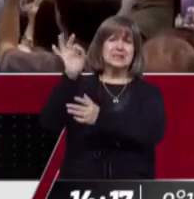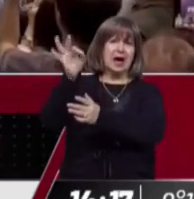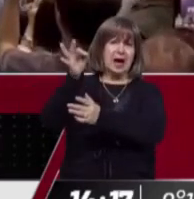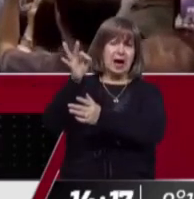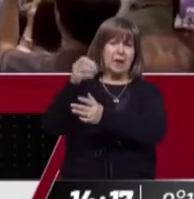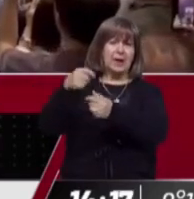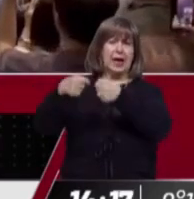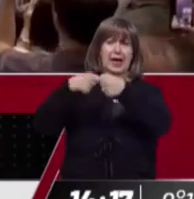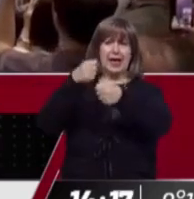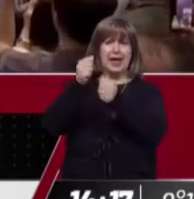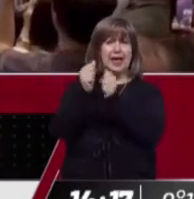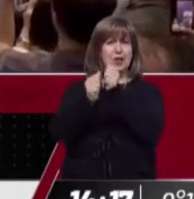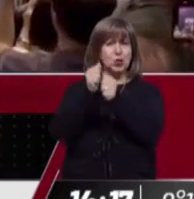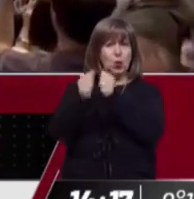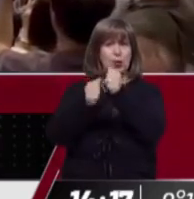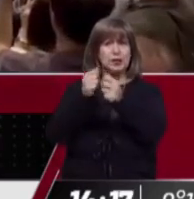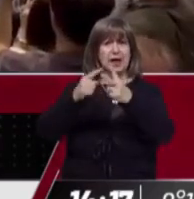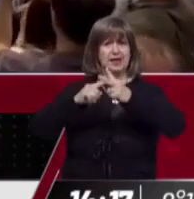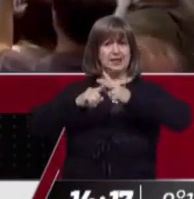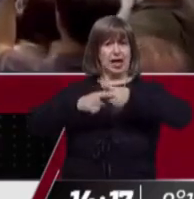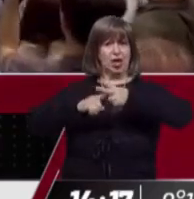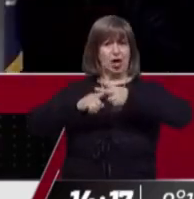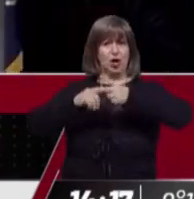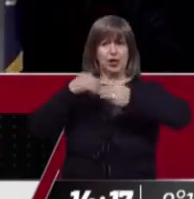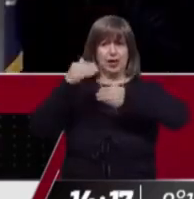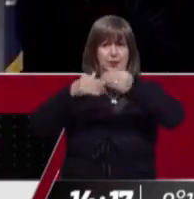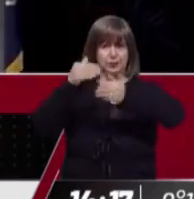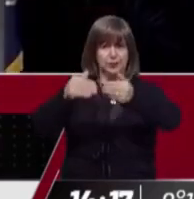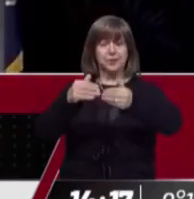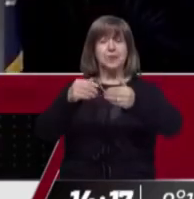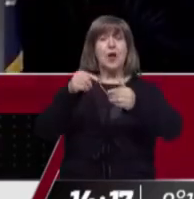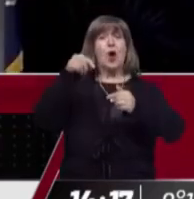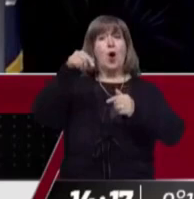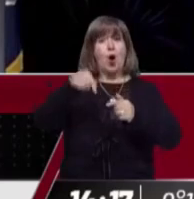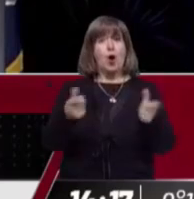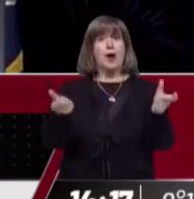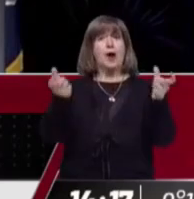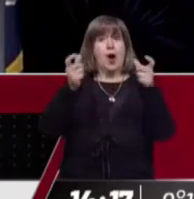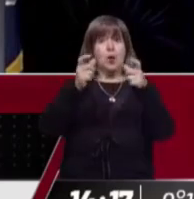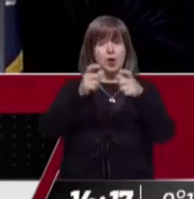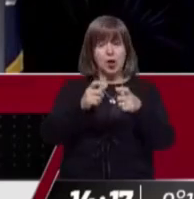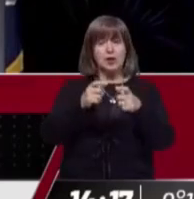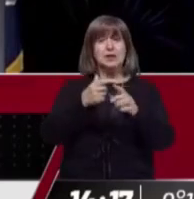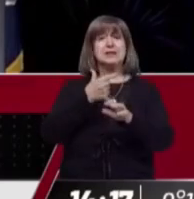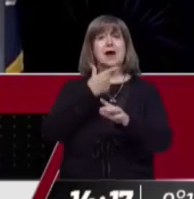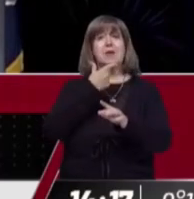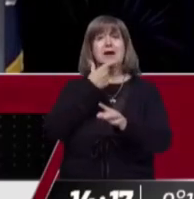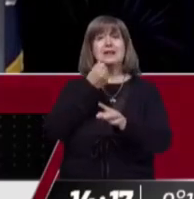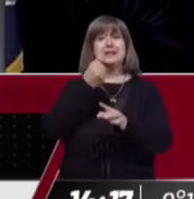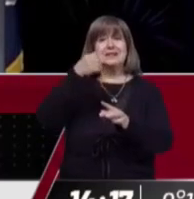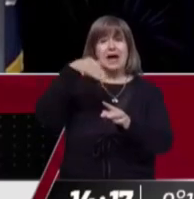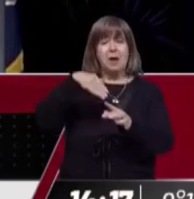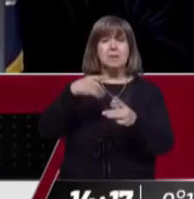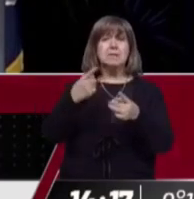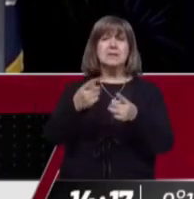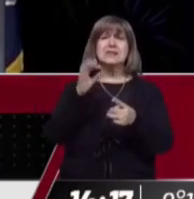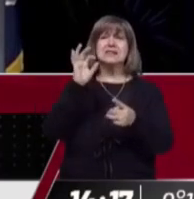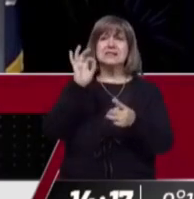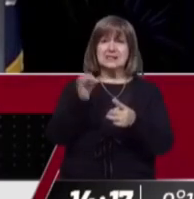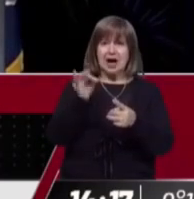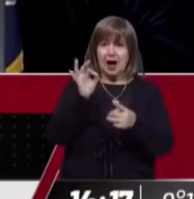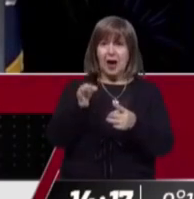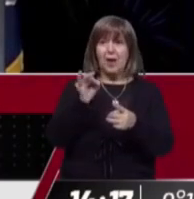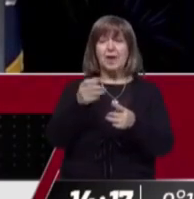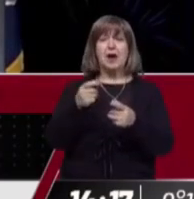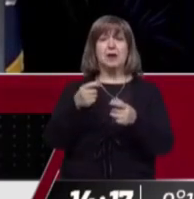grandes industrias del desarrollo tecnológico. Hoy, de hecho, se va a ver con Sam Altman, que es el CEO,